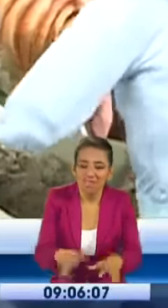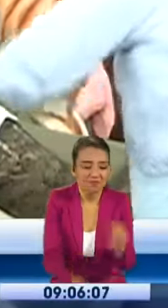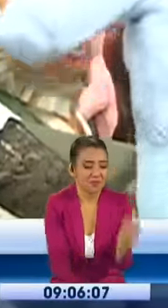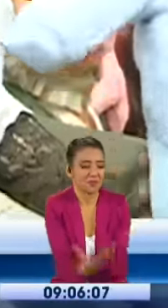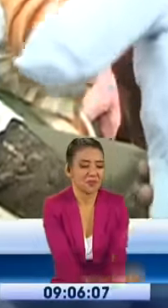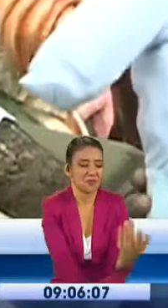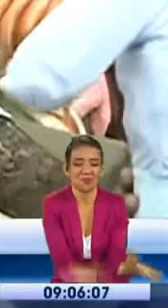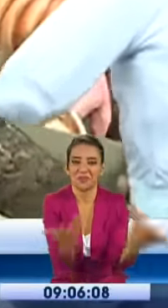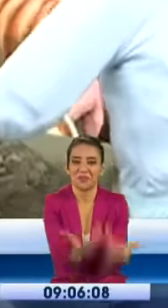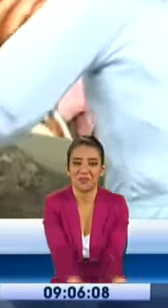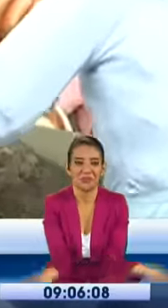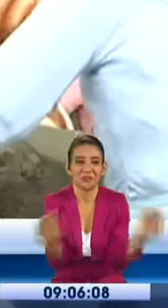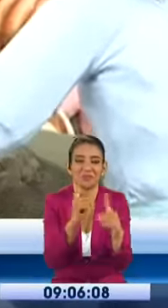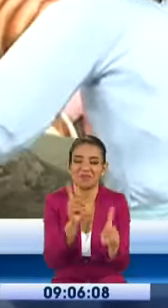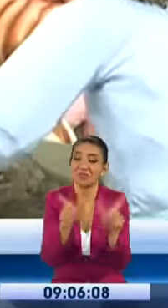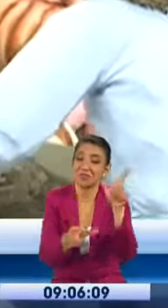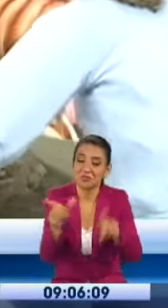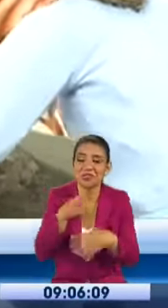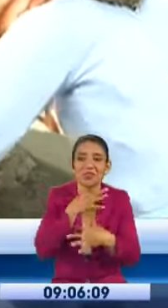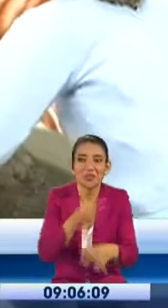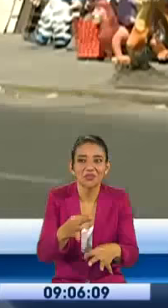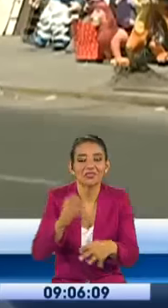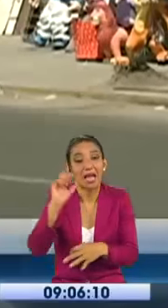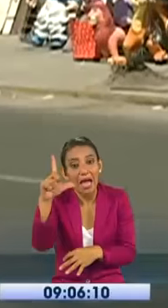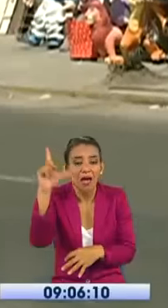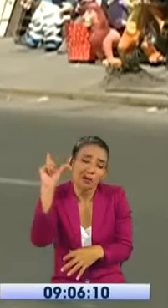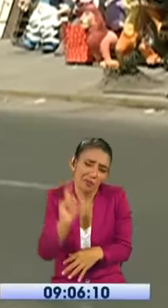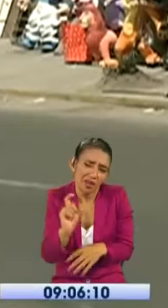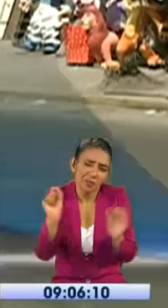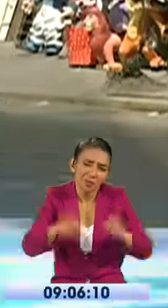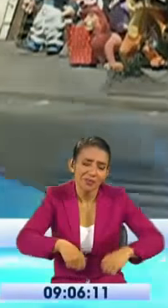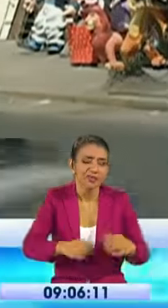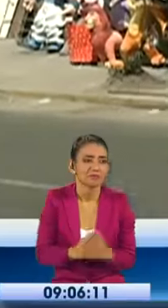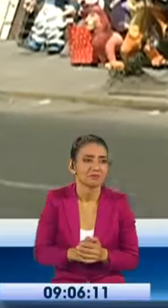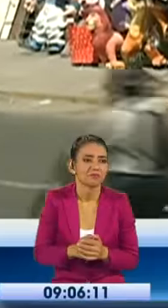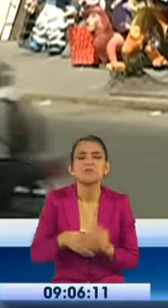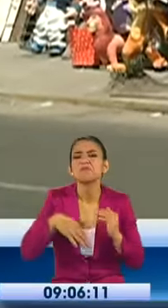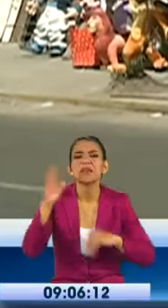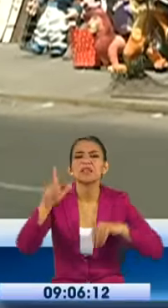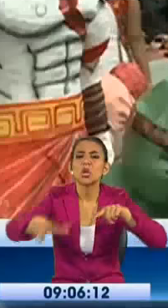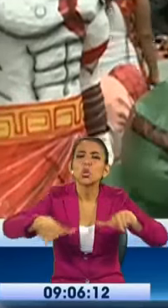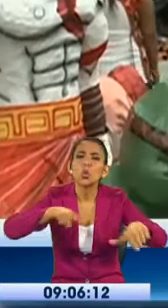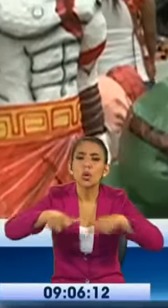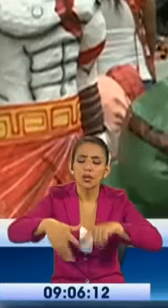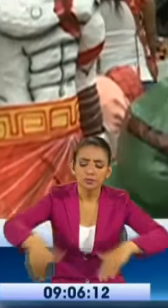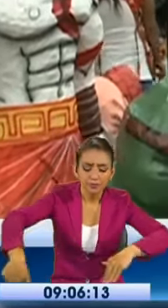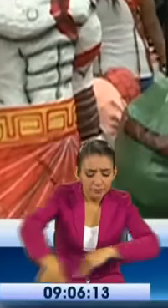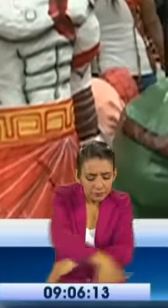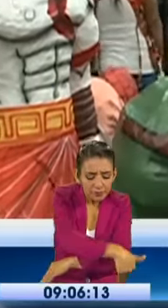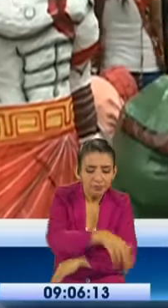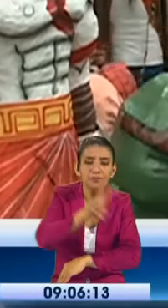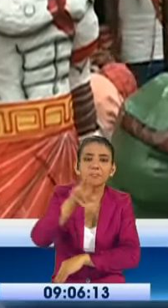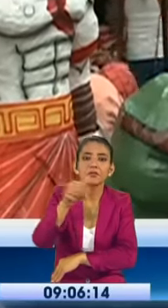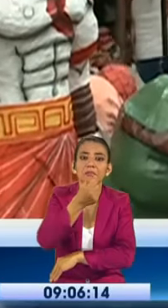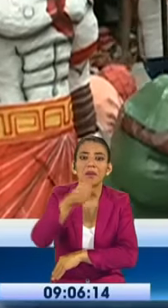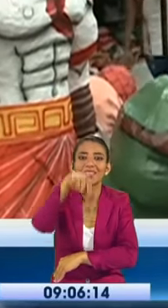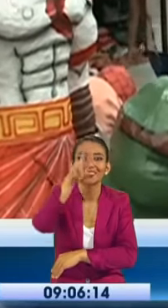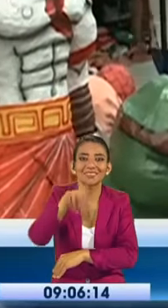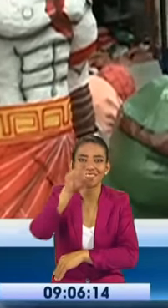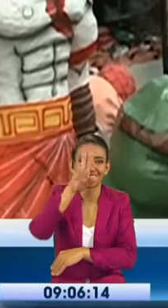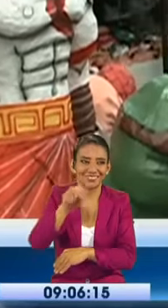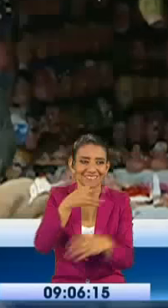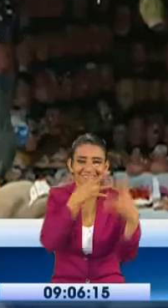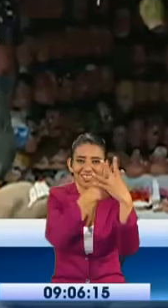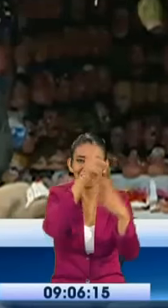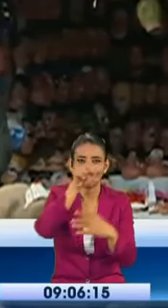quemarle. Para toda la gente hay de todo precio. Entre los sitios más concurridos está el sector de la avenida Diego de Vázquez en Carcelén, en donde